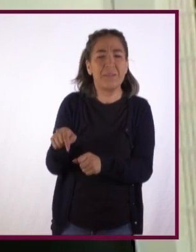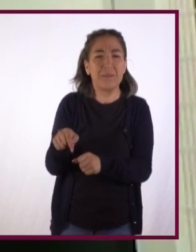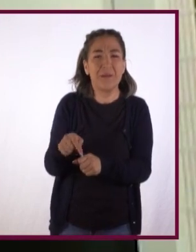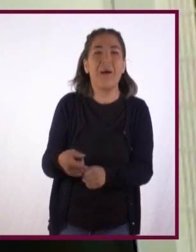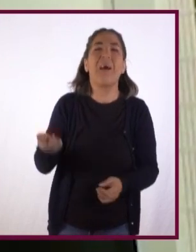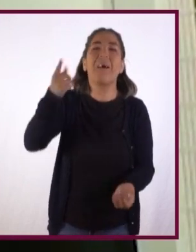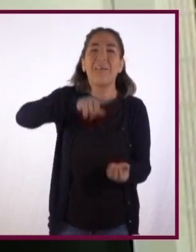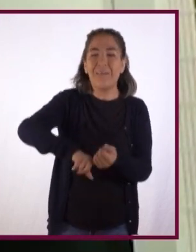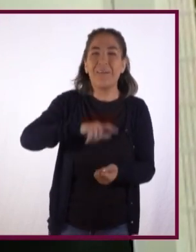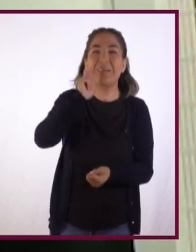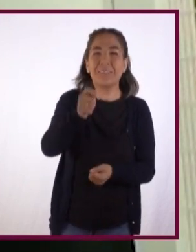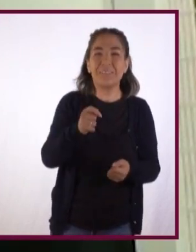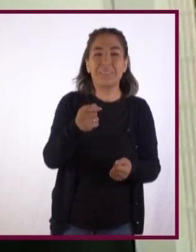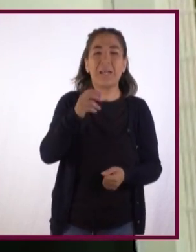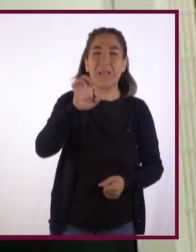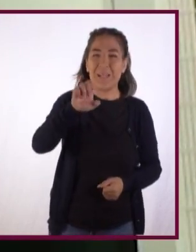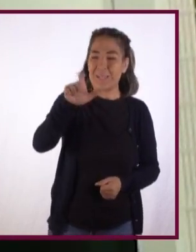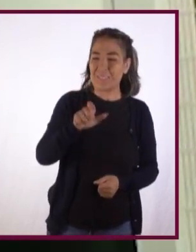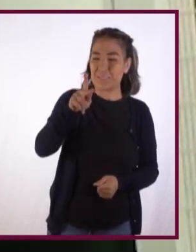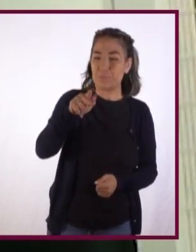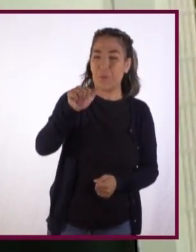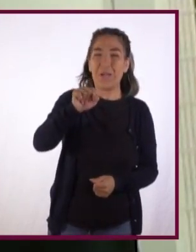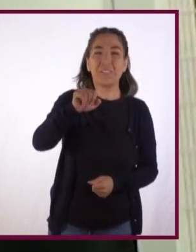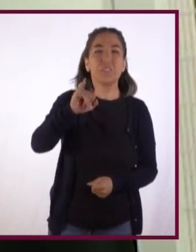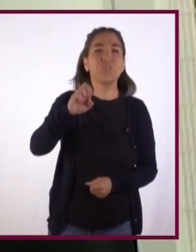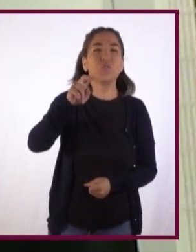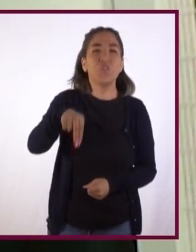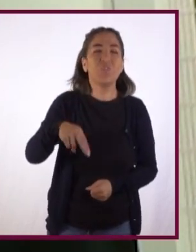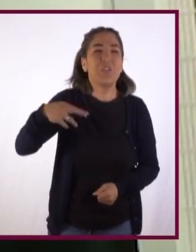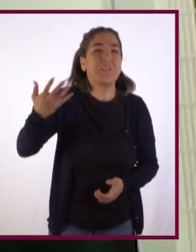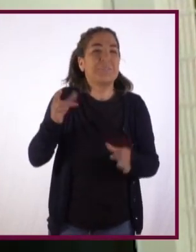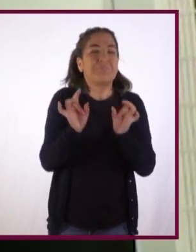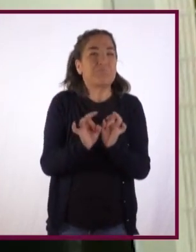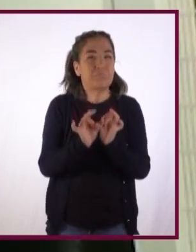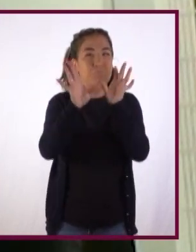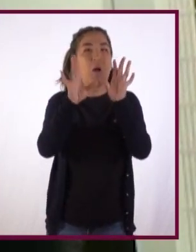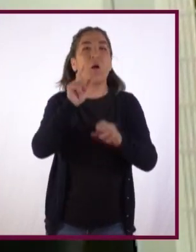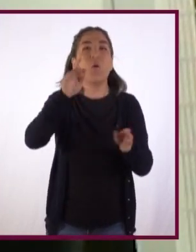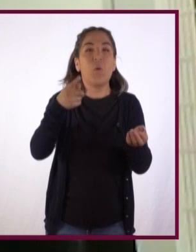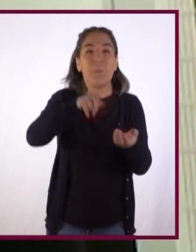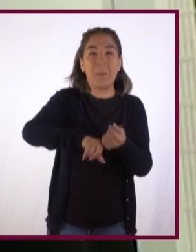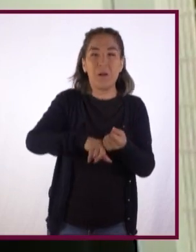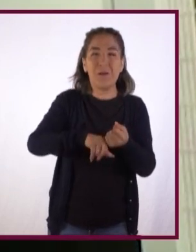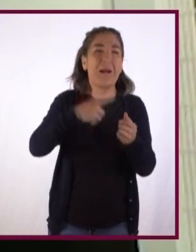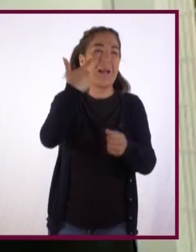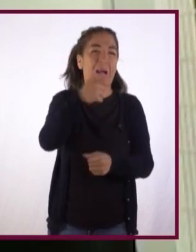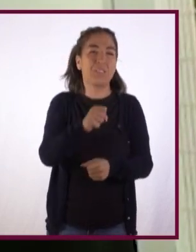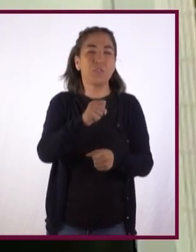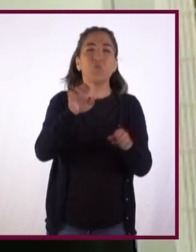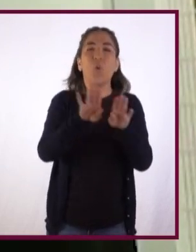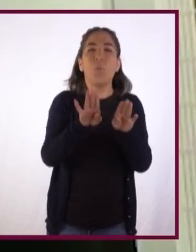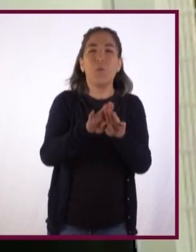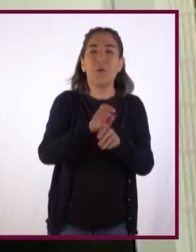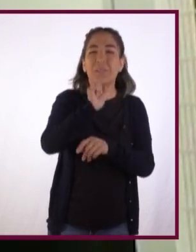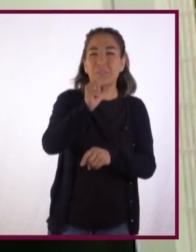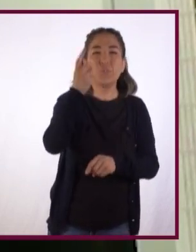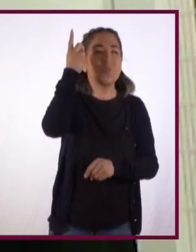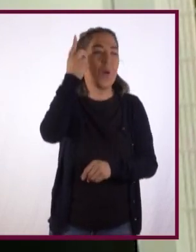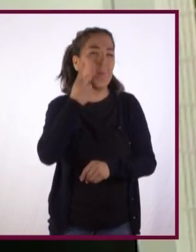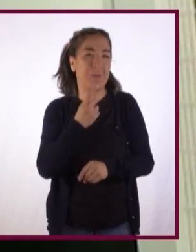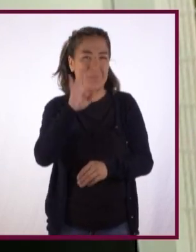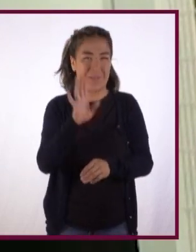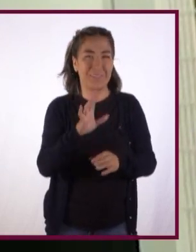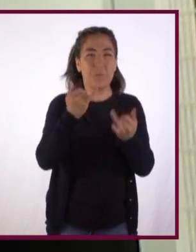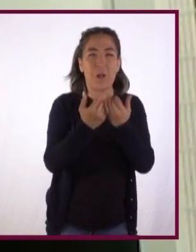congela? Ahí lo que está sucediendo es un fenómeno de expansión repentino del gas, de un gas muy comprimido, se expande rápidamente y